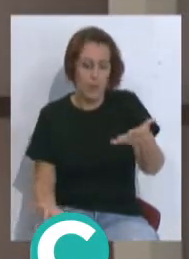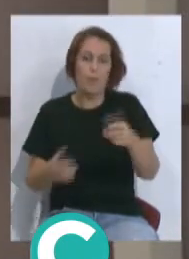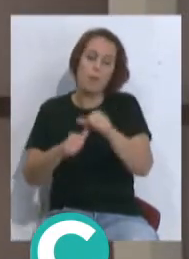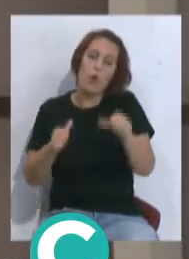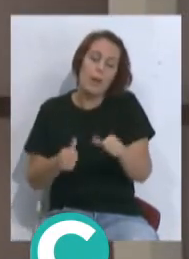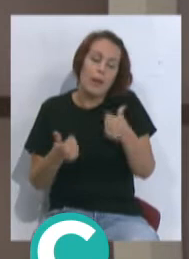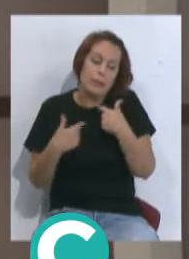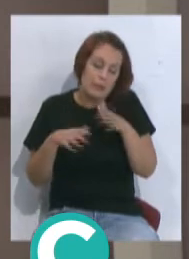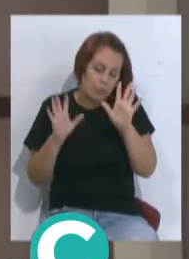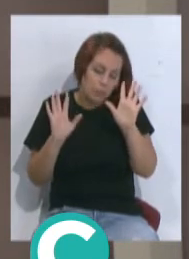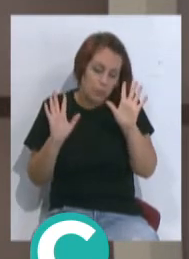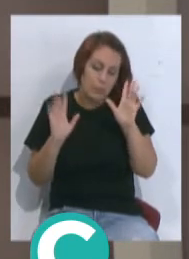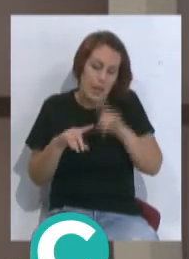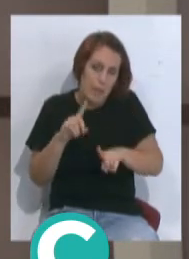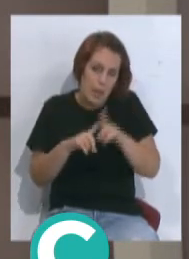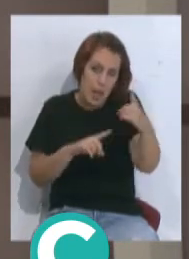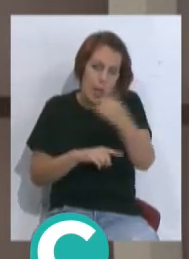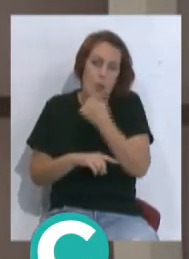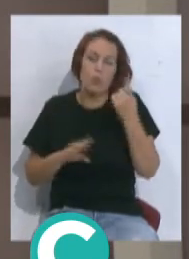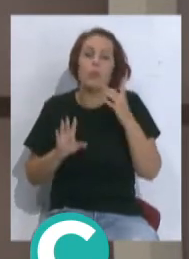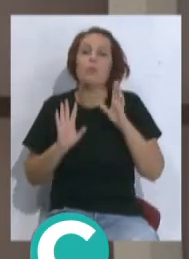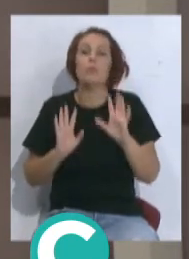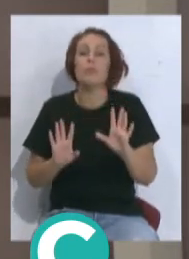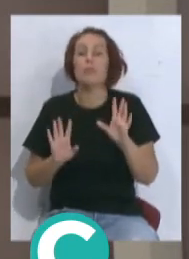bueno, eso es lo que ya cada uno que haga lo que quiera, pero lo que es